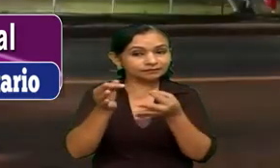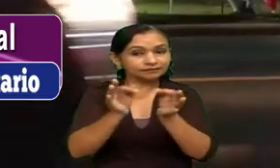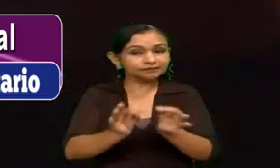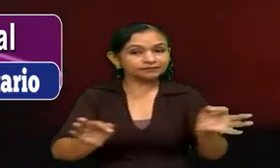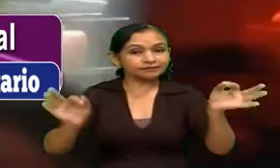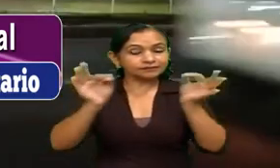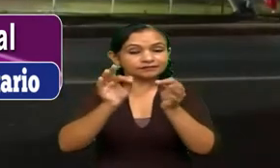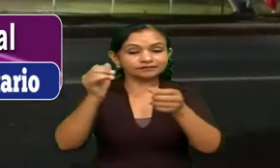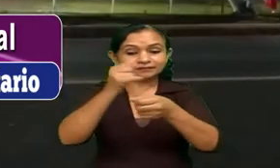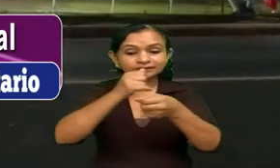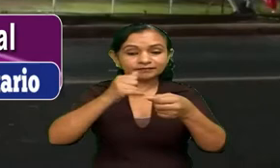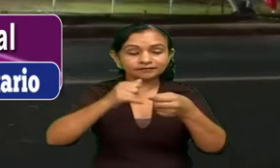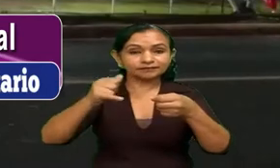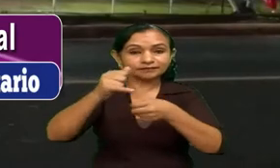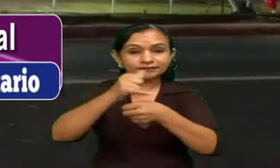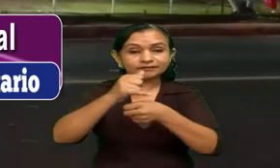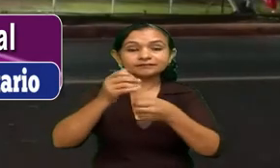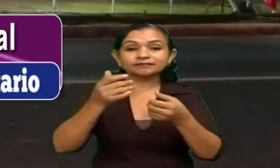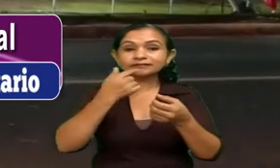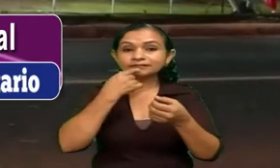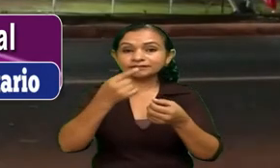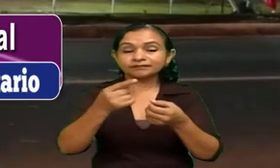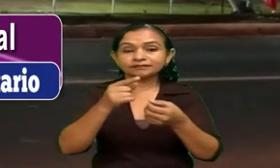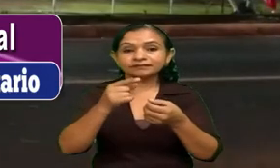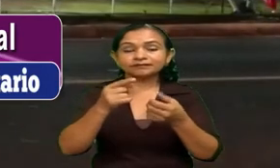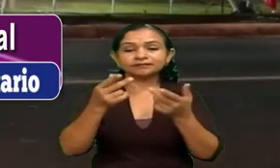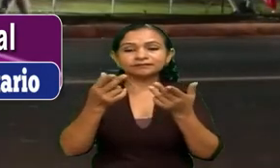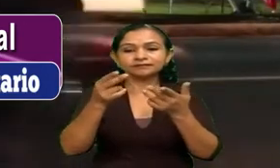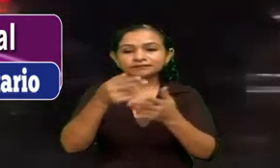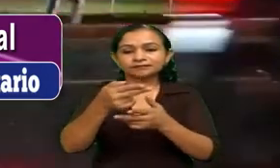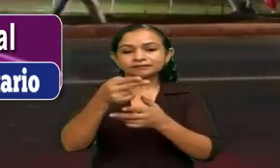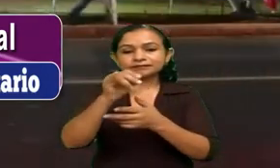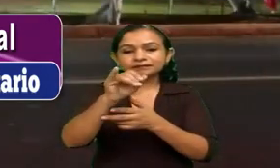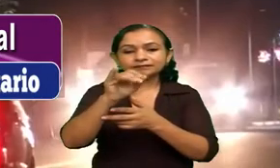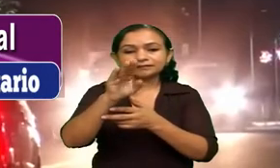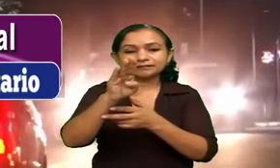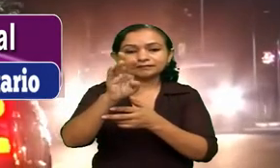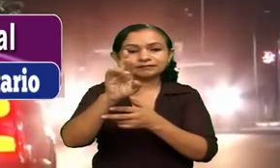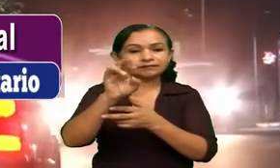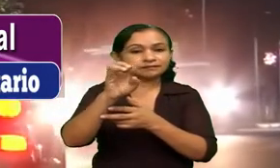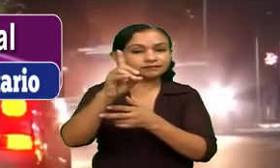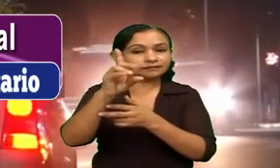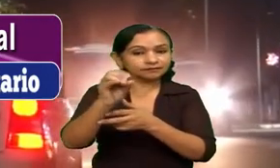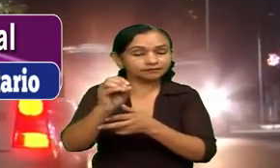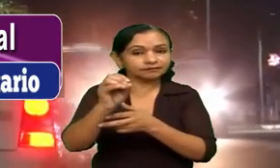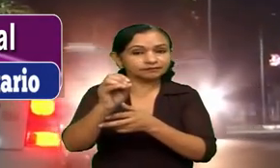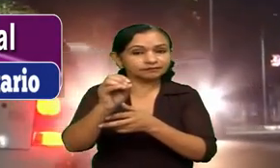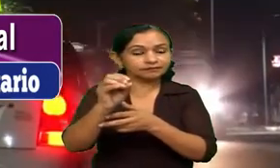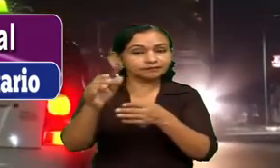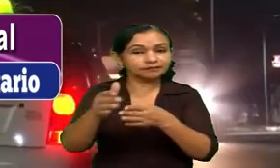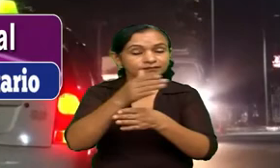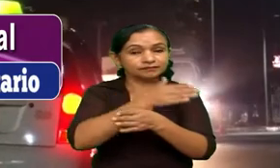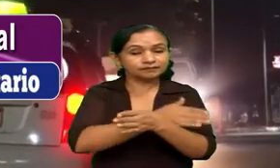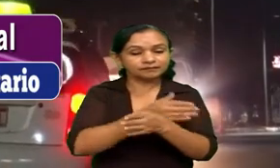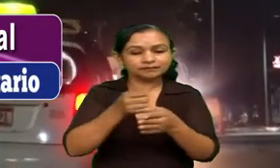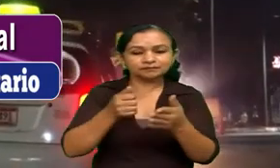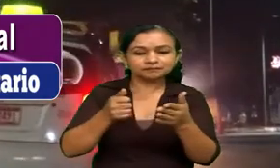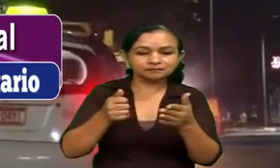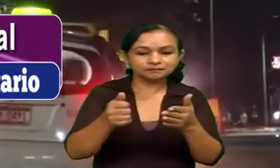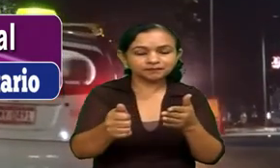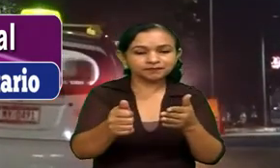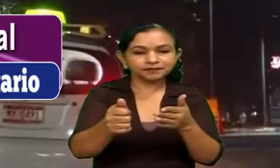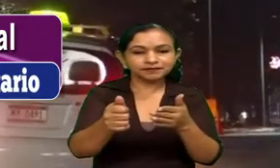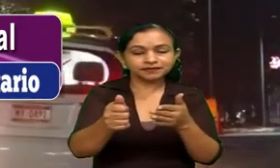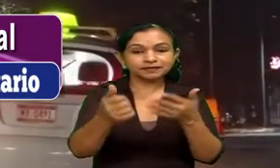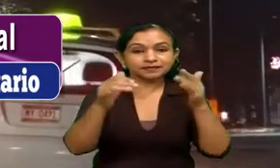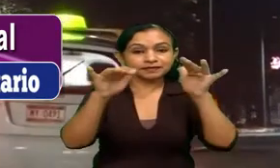lo de Corn Island dijimos, el sistema híbrido, antes de apretar, como dicen, el botón para poner en